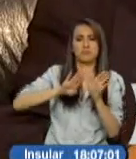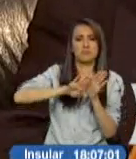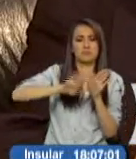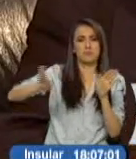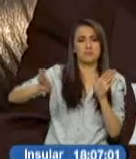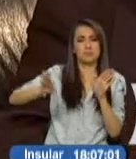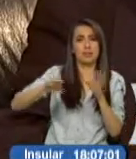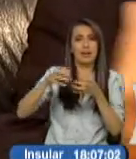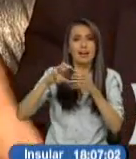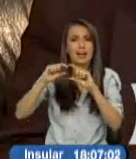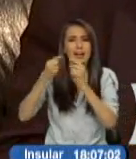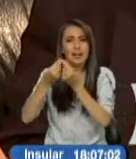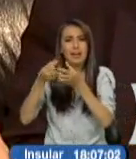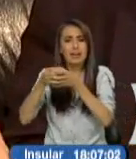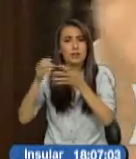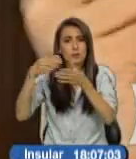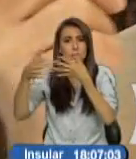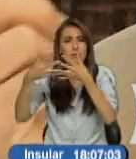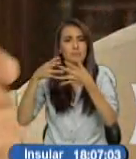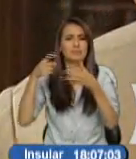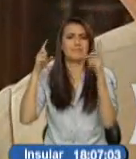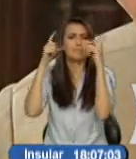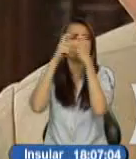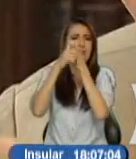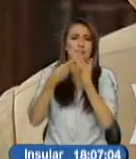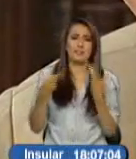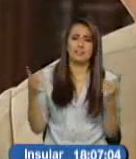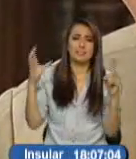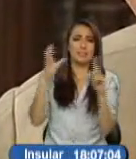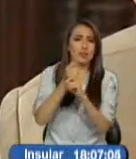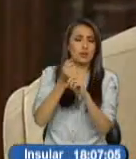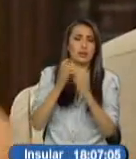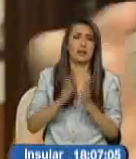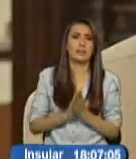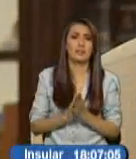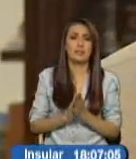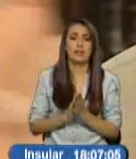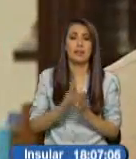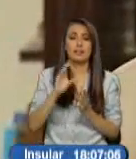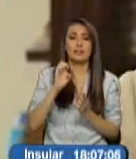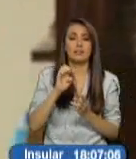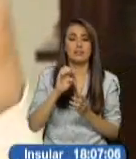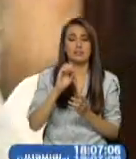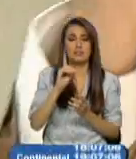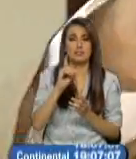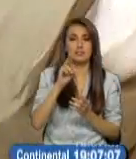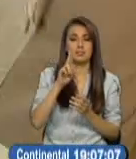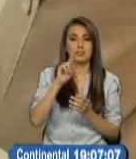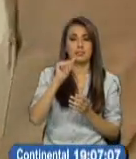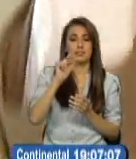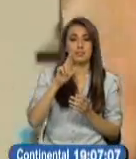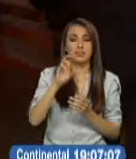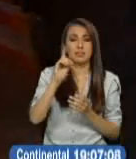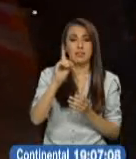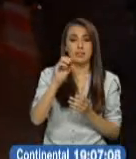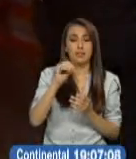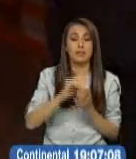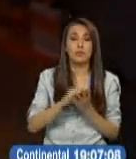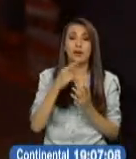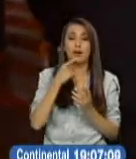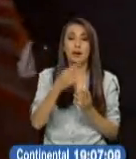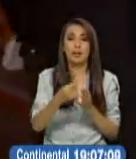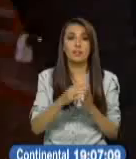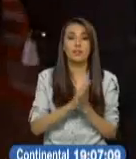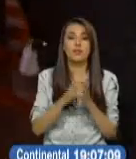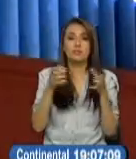esta comisión queda en nada. Aunque para el ex magistrado Eduardo Franco, la búsqueda de herramientas para combatir la